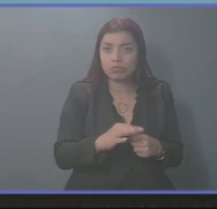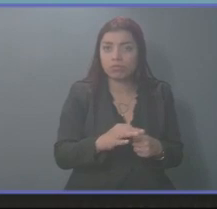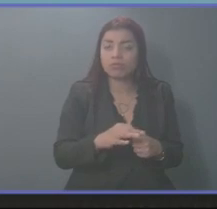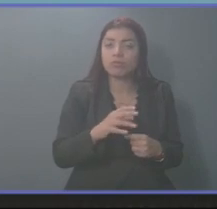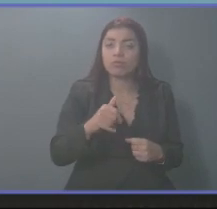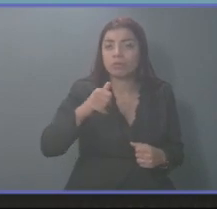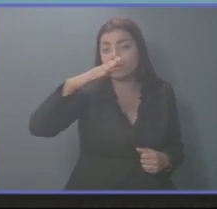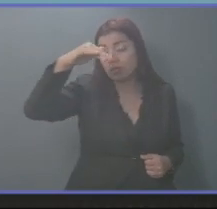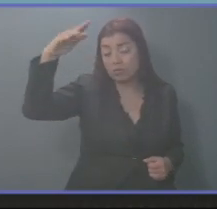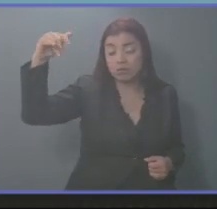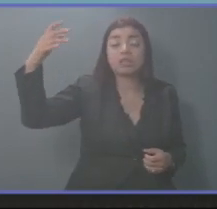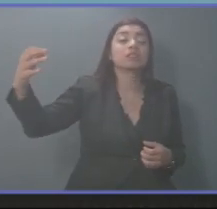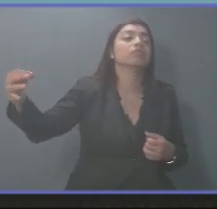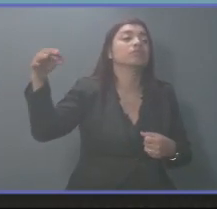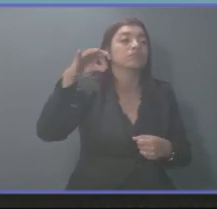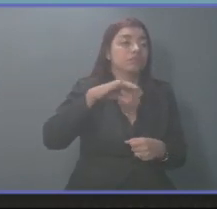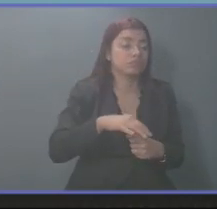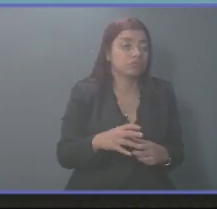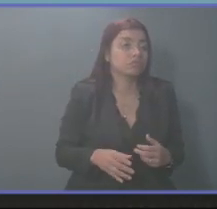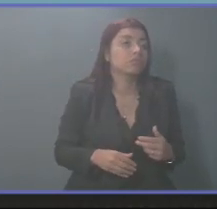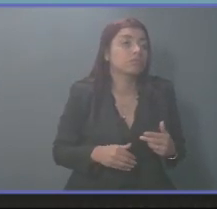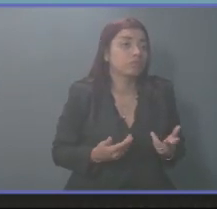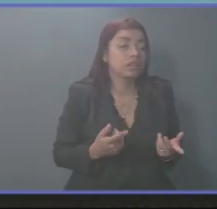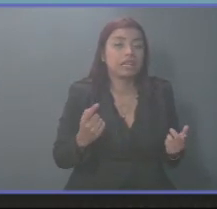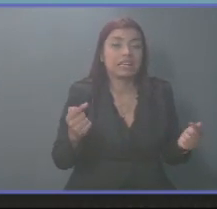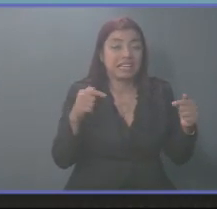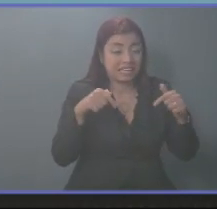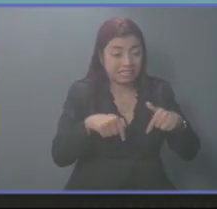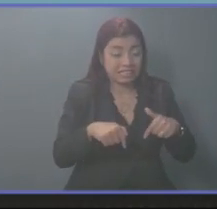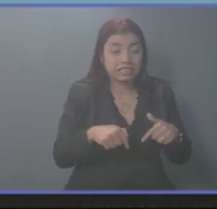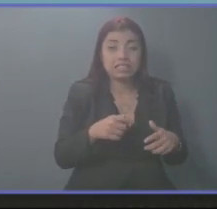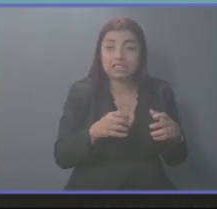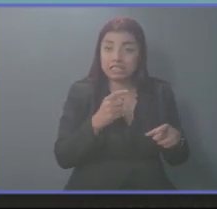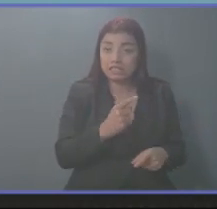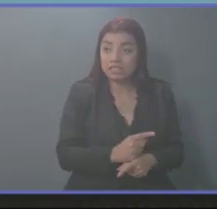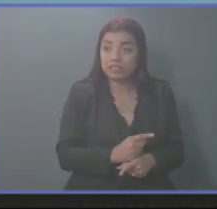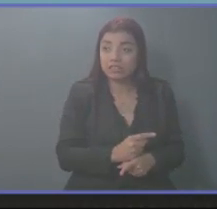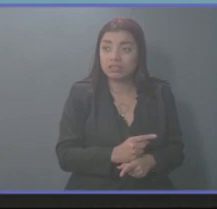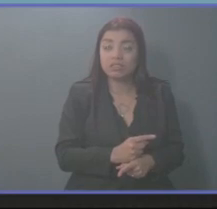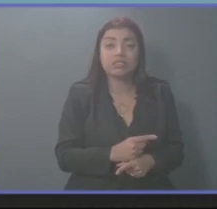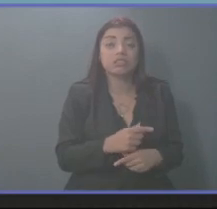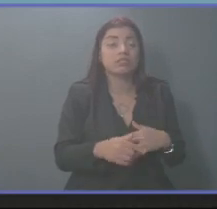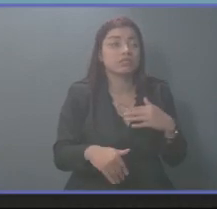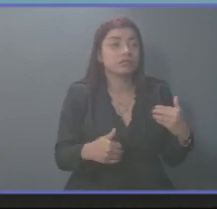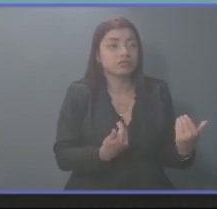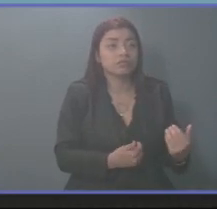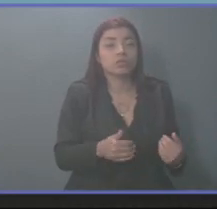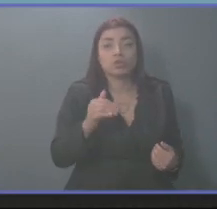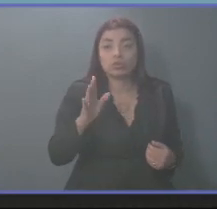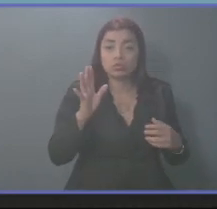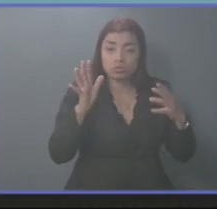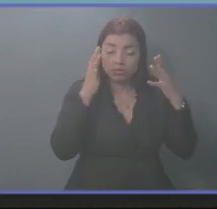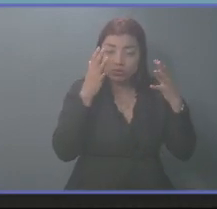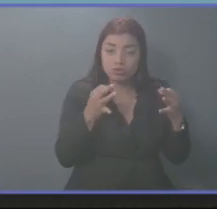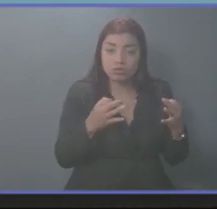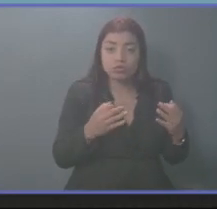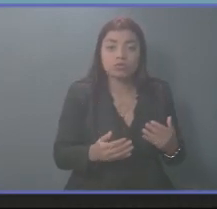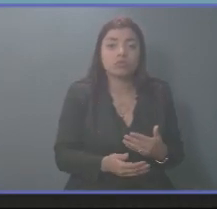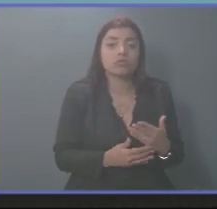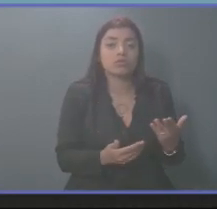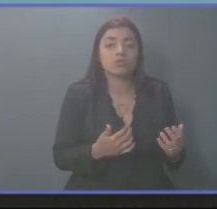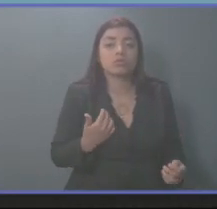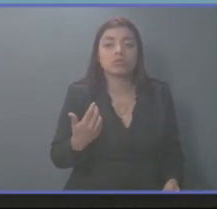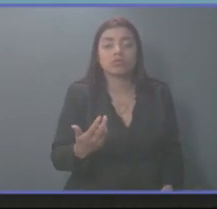fronteras patrias, para que lo que llega acá sea justamente el reflejo de su voluntad.